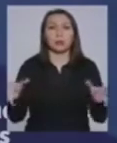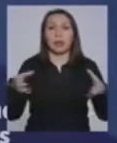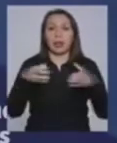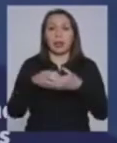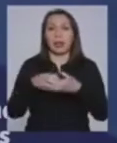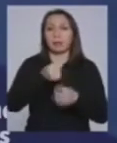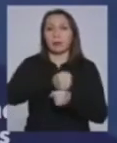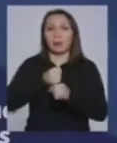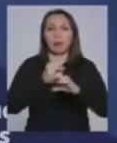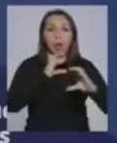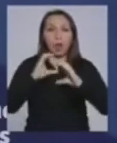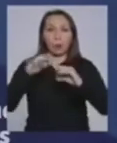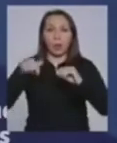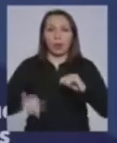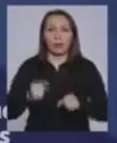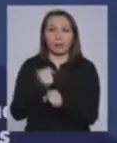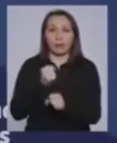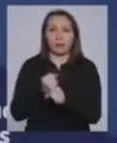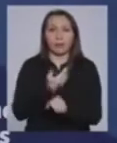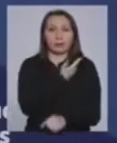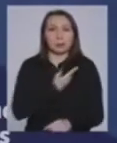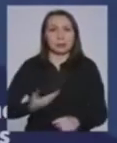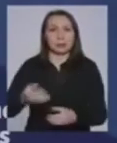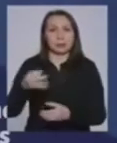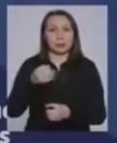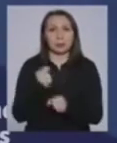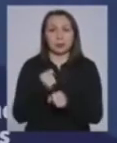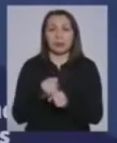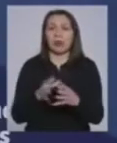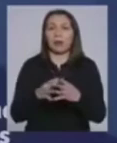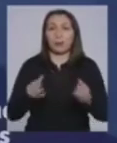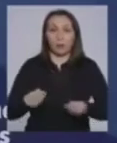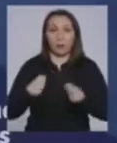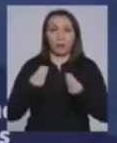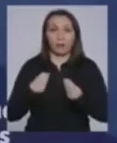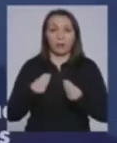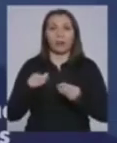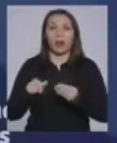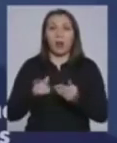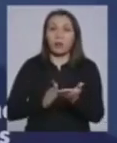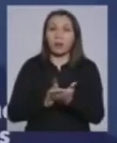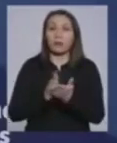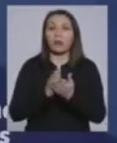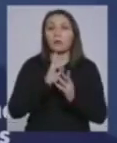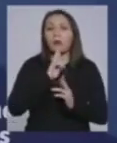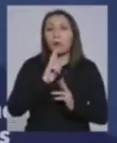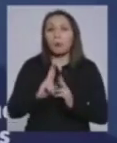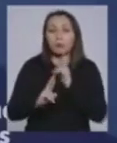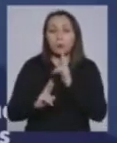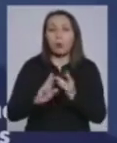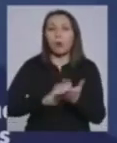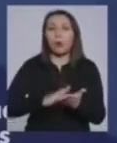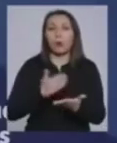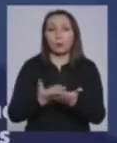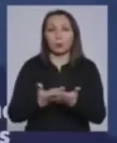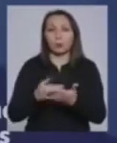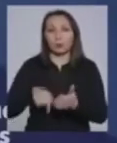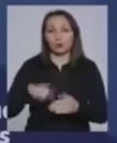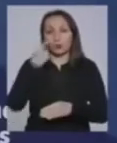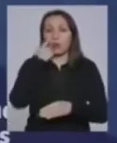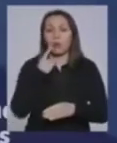equipo comunicacional de la Moneda, que trabaja muy bien, daremos los resultados del